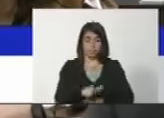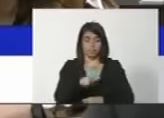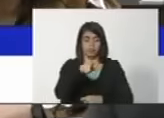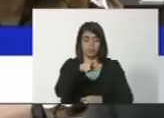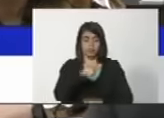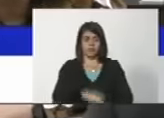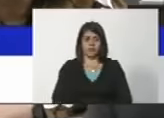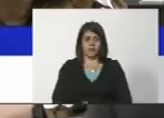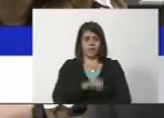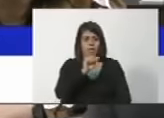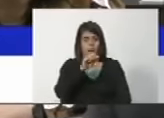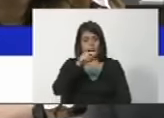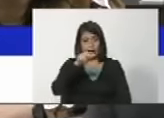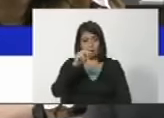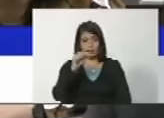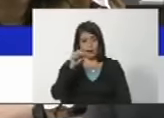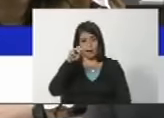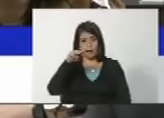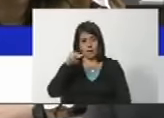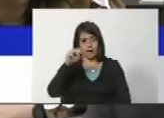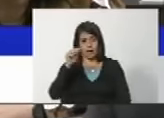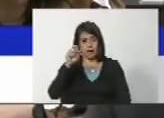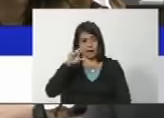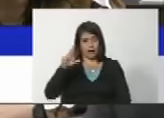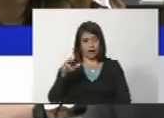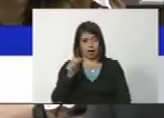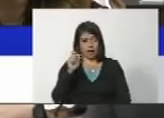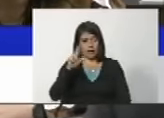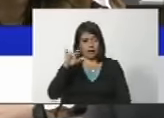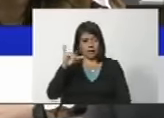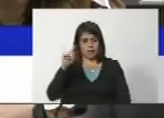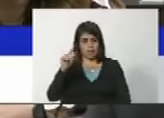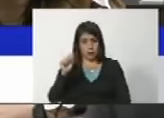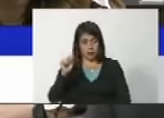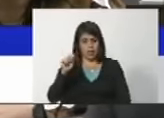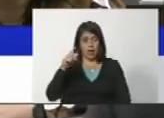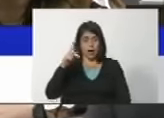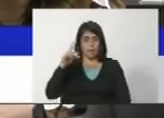nuestra querida Ana Margarita Pino, quien ha sido